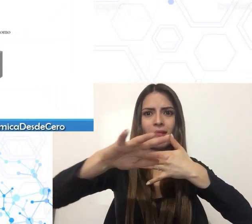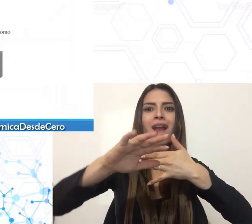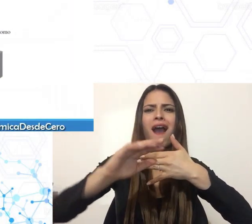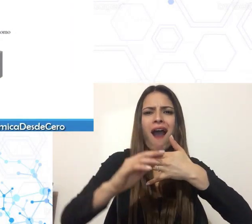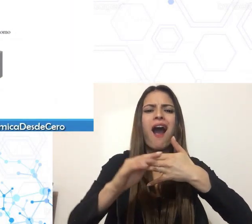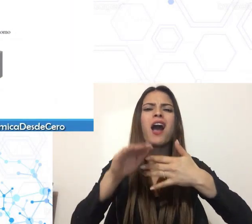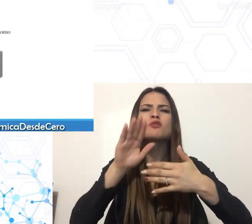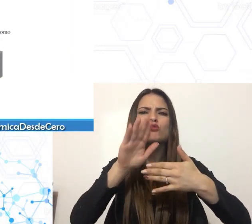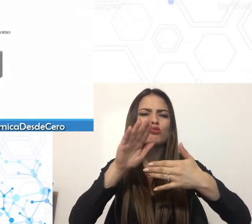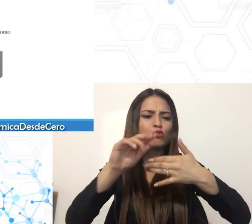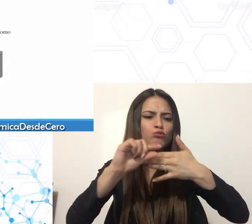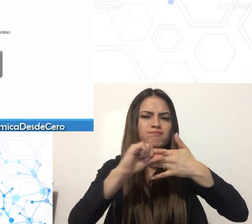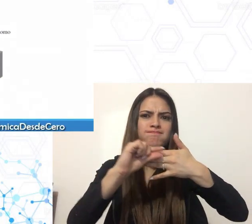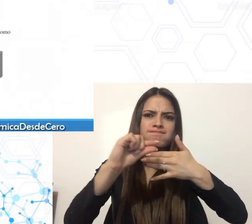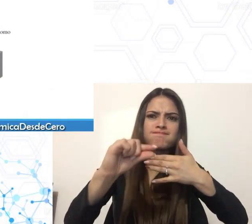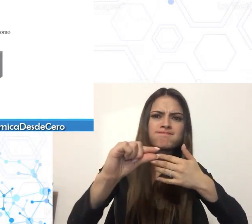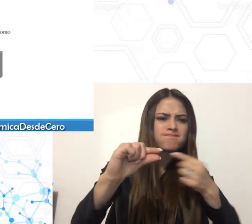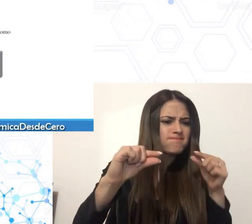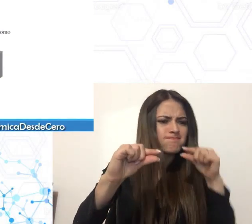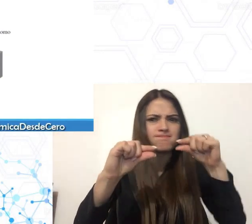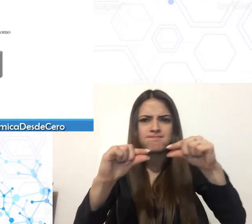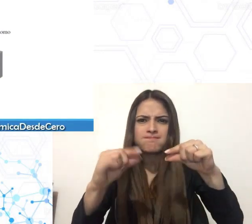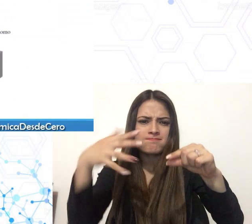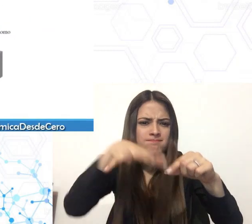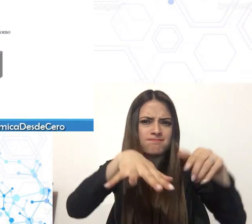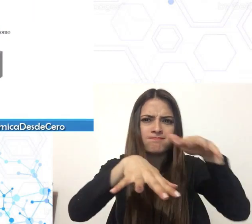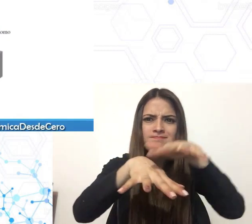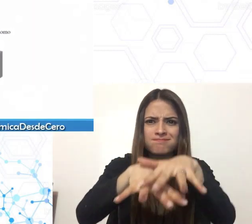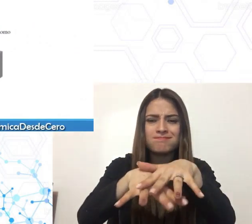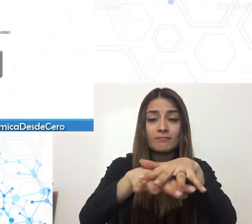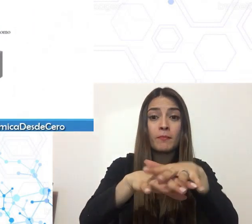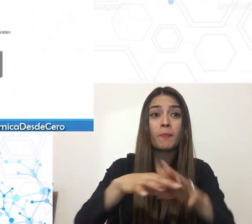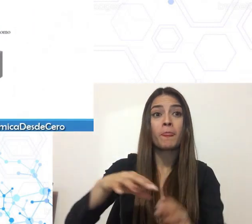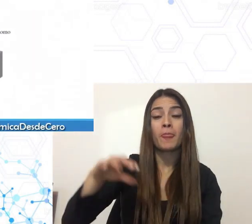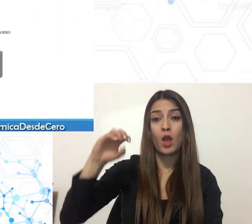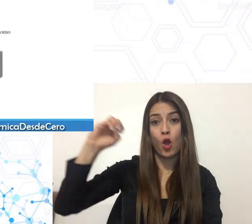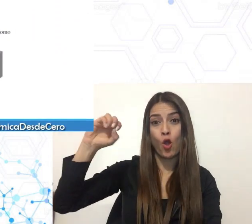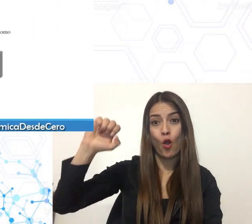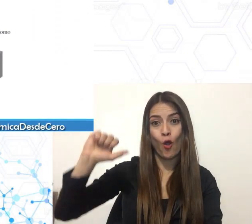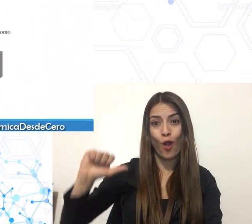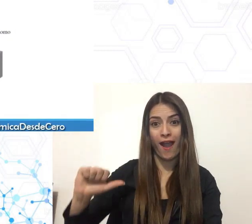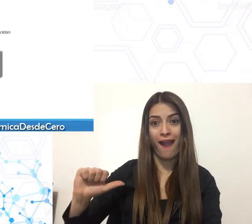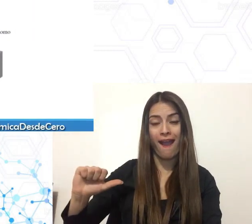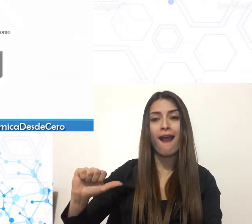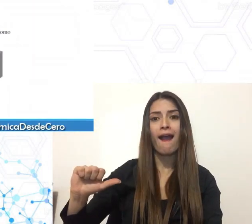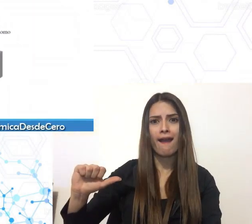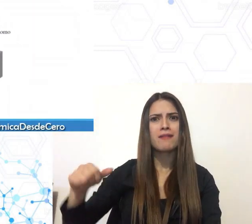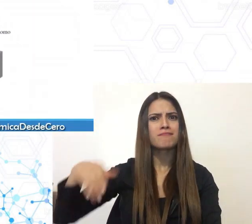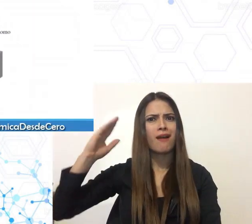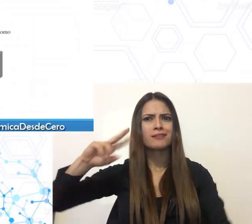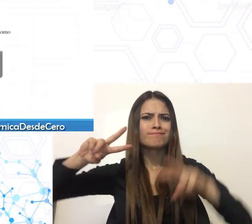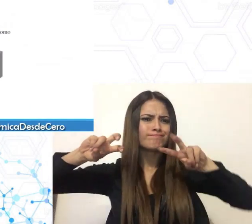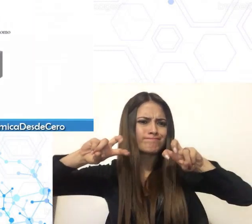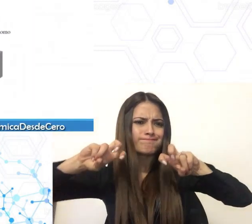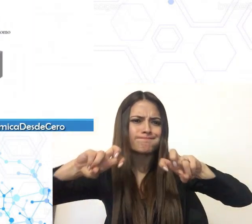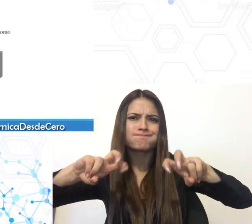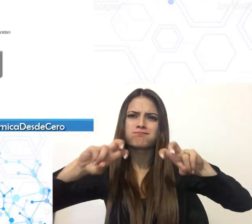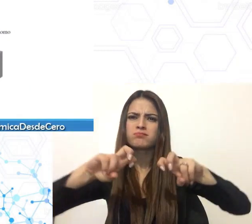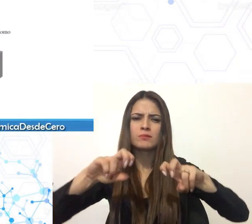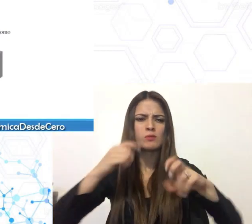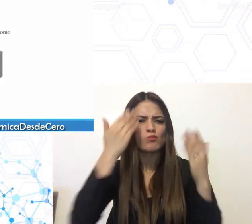la radiactividad fue realizada por Henry Becquerel y por Marie Curie. Que ellos estudiaron muchísimo lo que fue